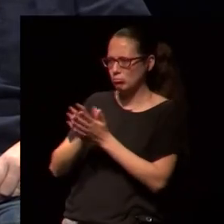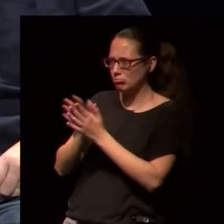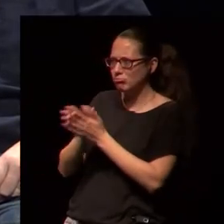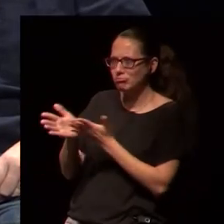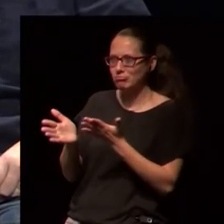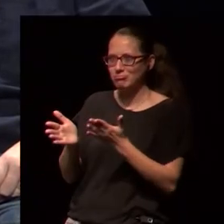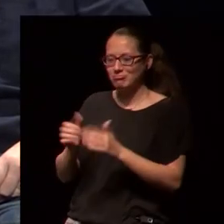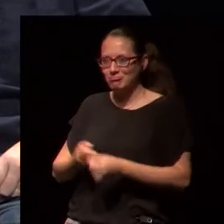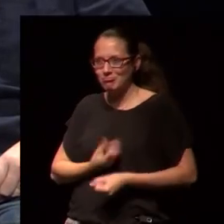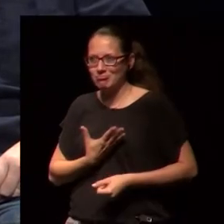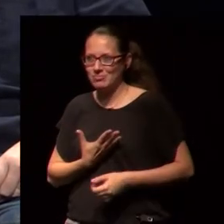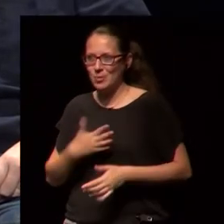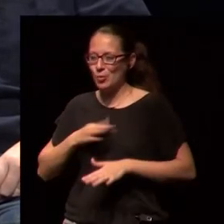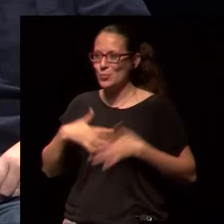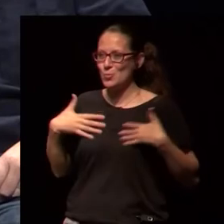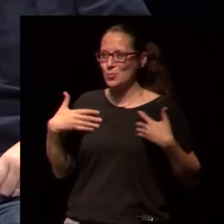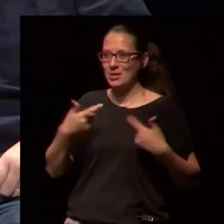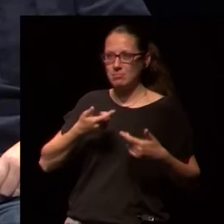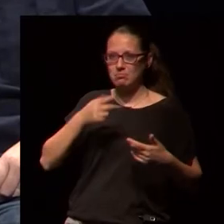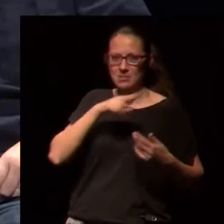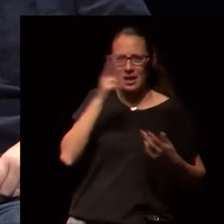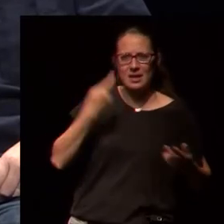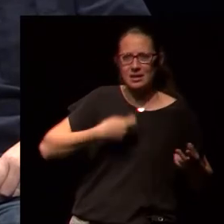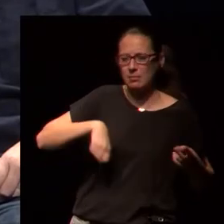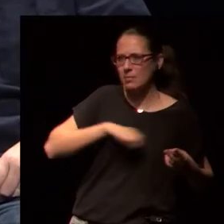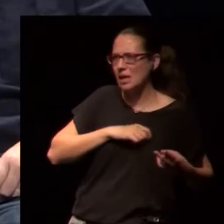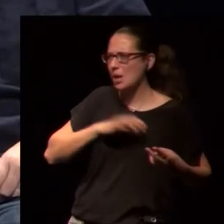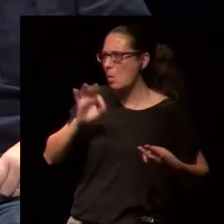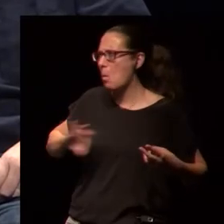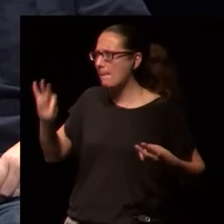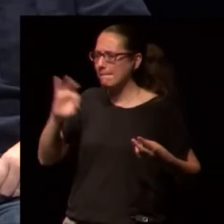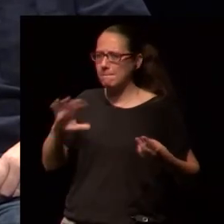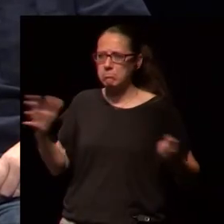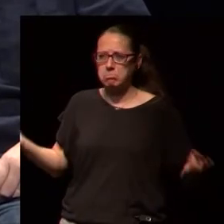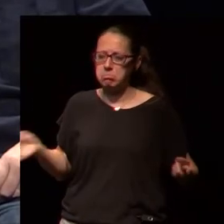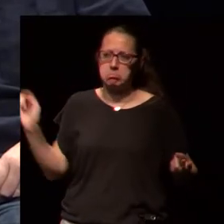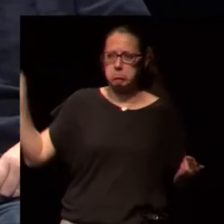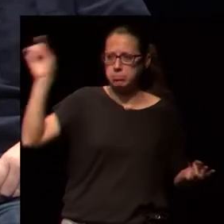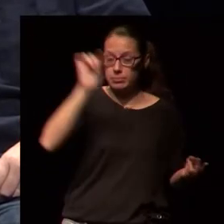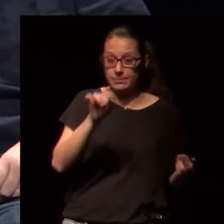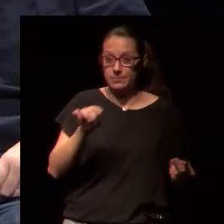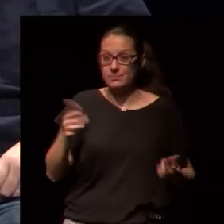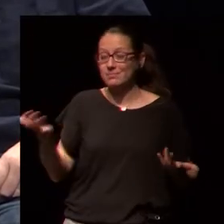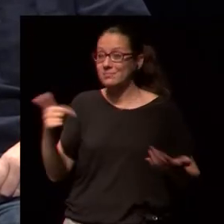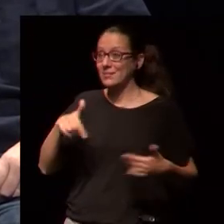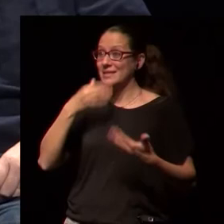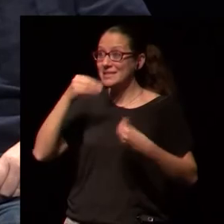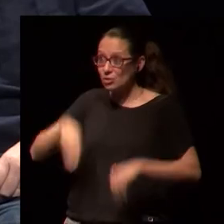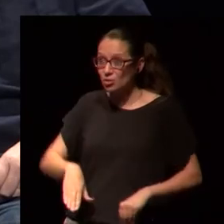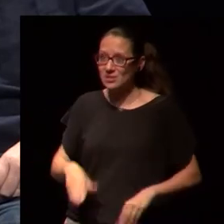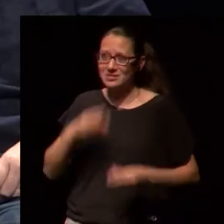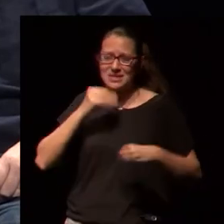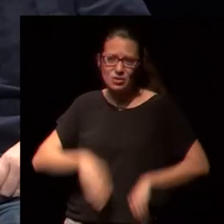para emocionarnos en Madrid o en España o en cualquier otro lugar. Así que estas historias que